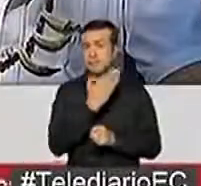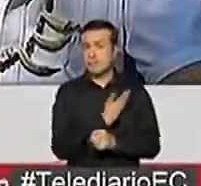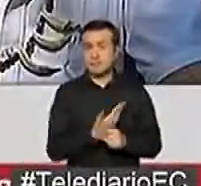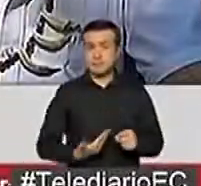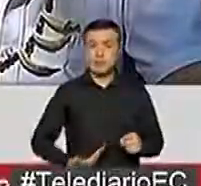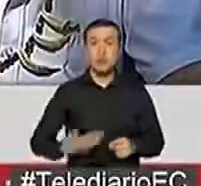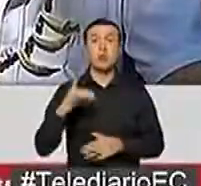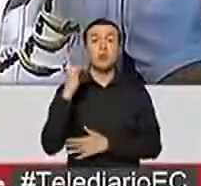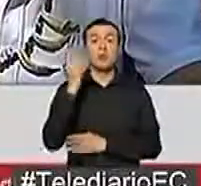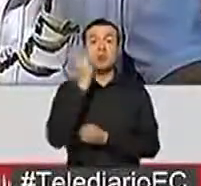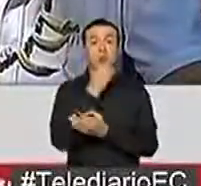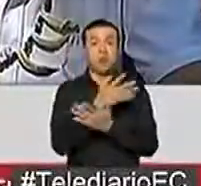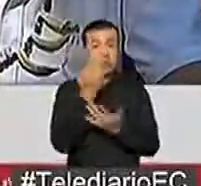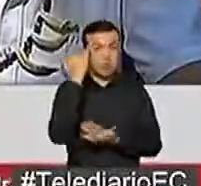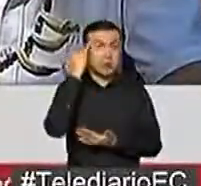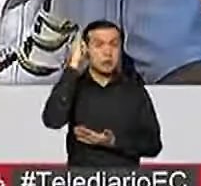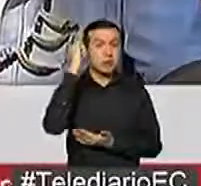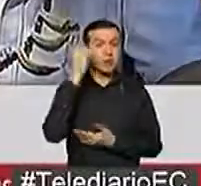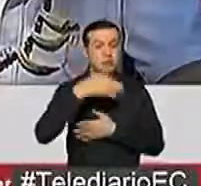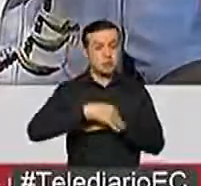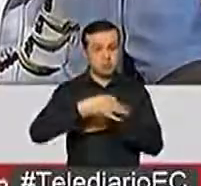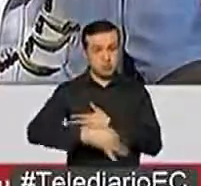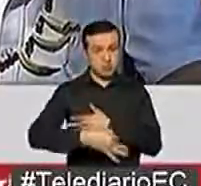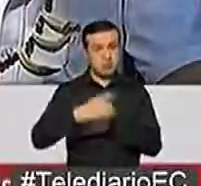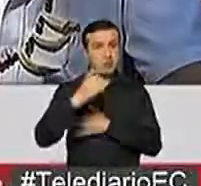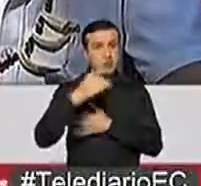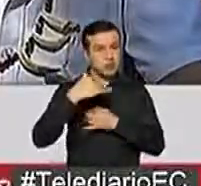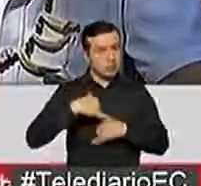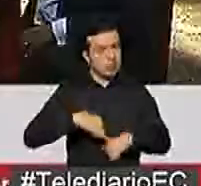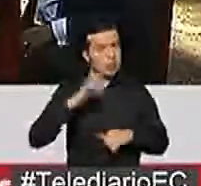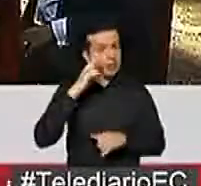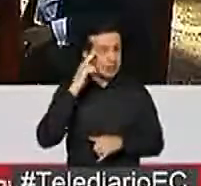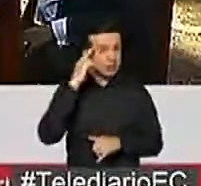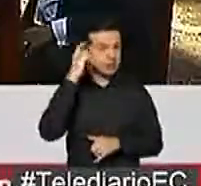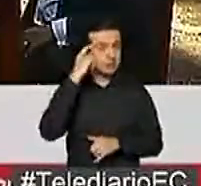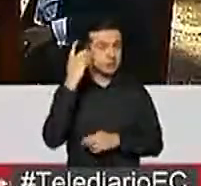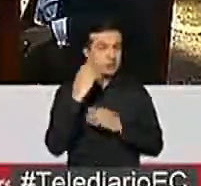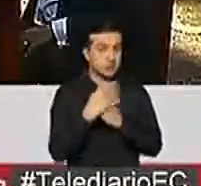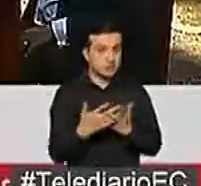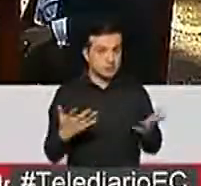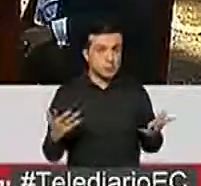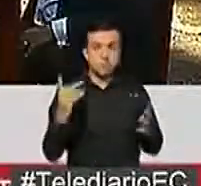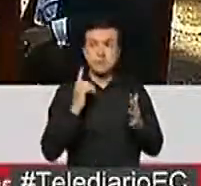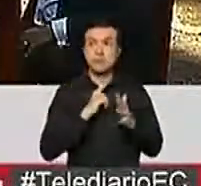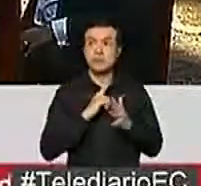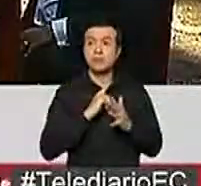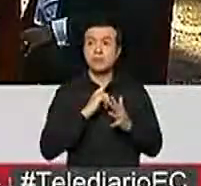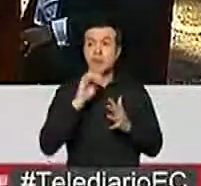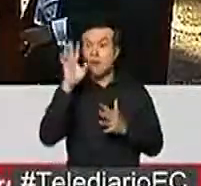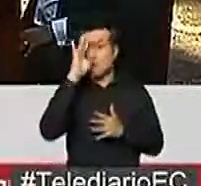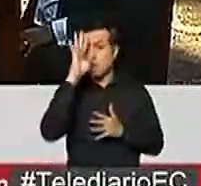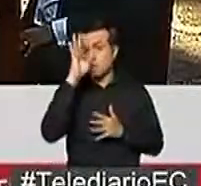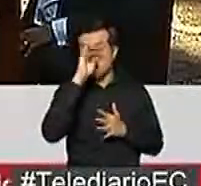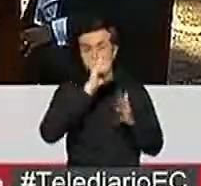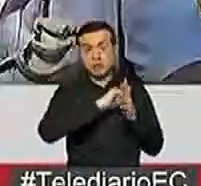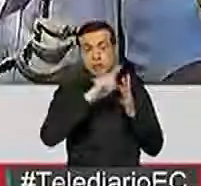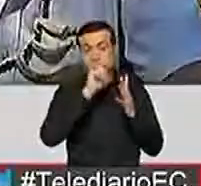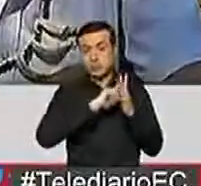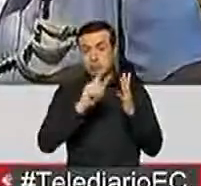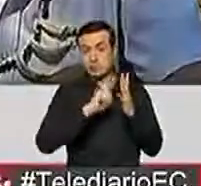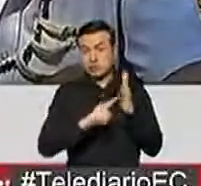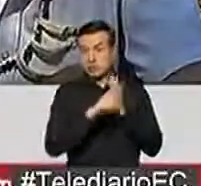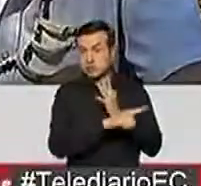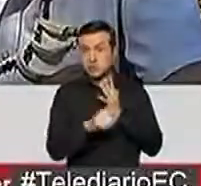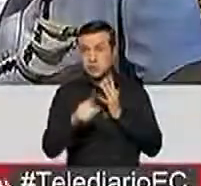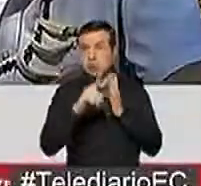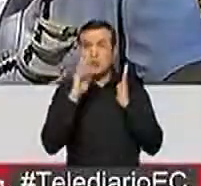Bolivia sostuvo que la iniciativa fue oportuna y que debe llevar a la reflexión. Las diferencias ideológicas deben